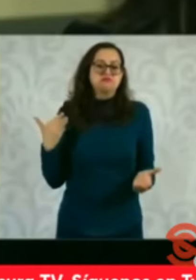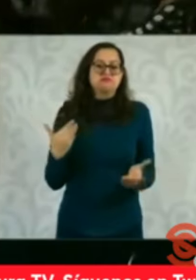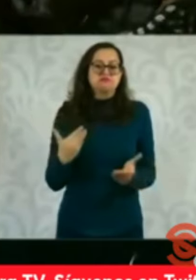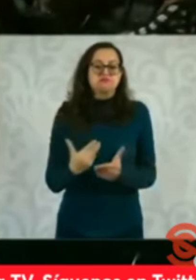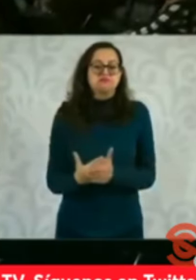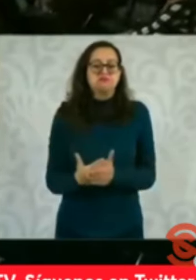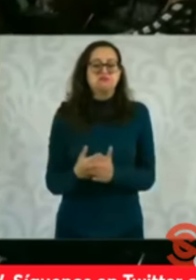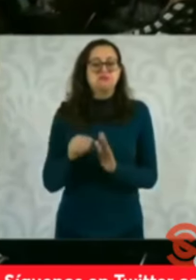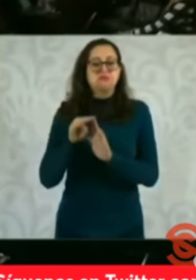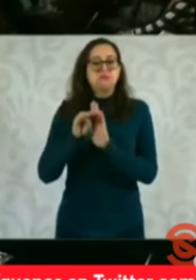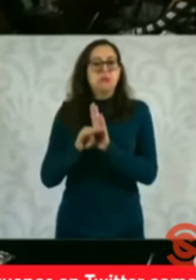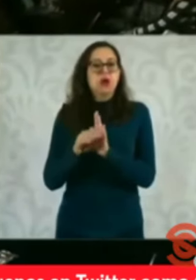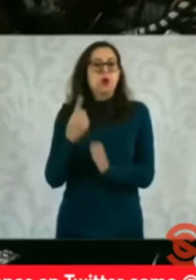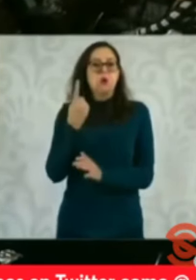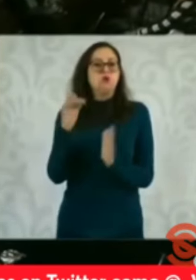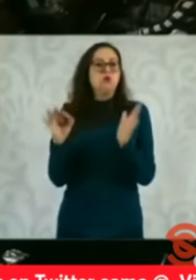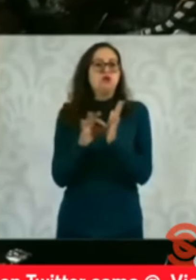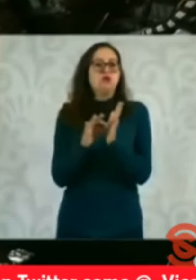suceder. Sí.